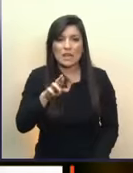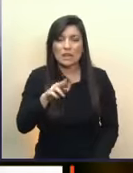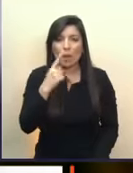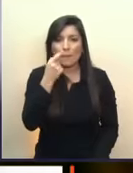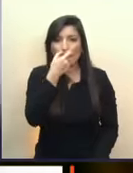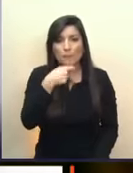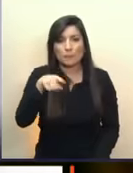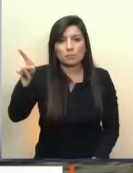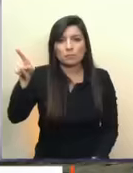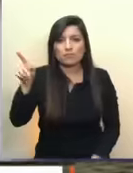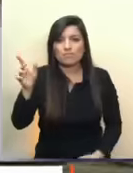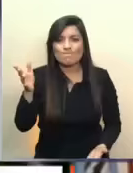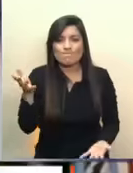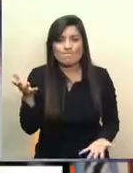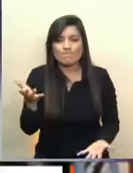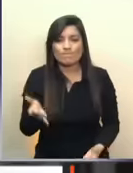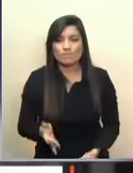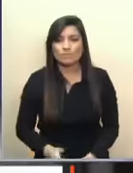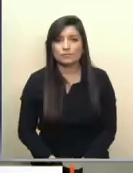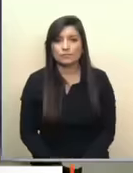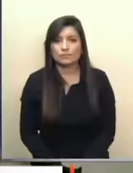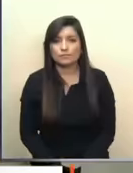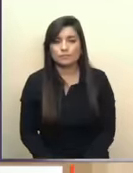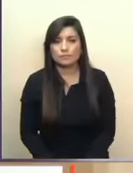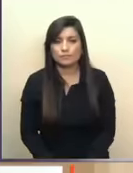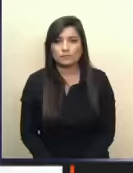tiene que haber sido una abuela.